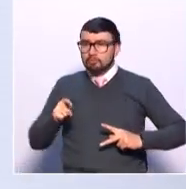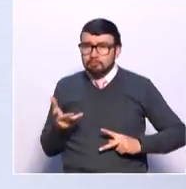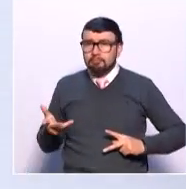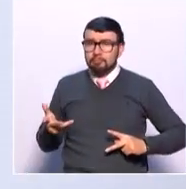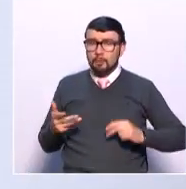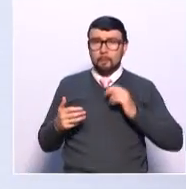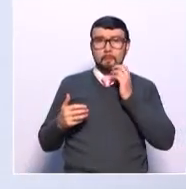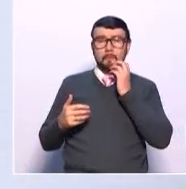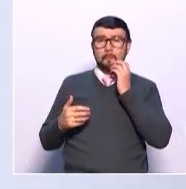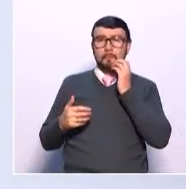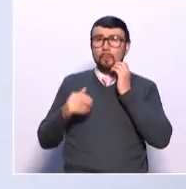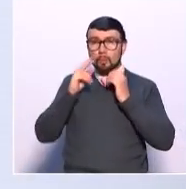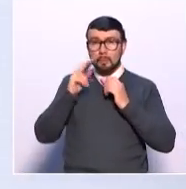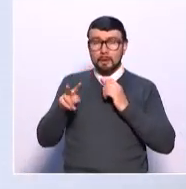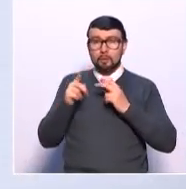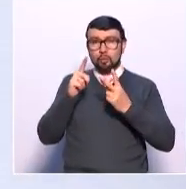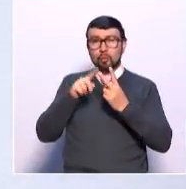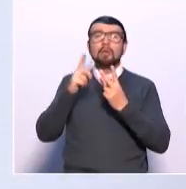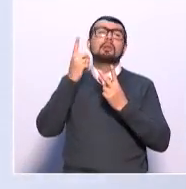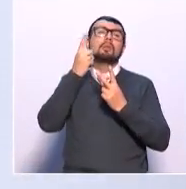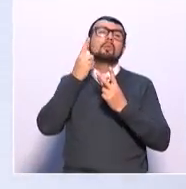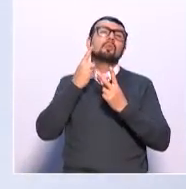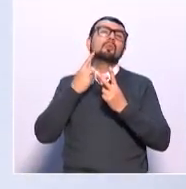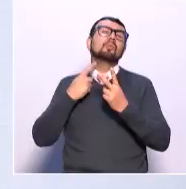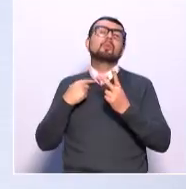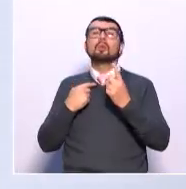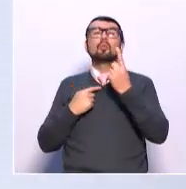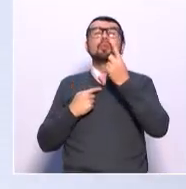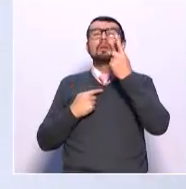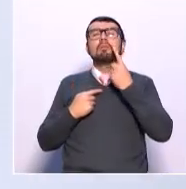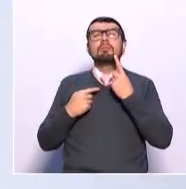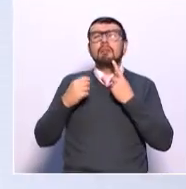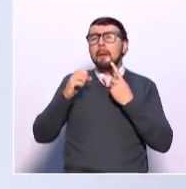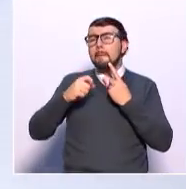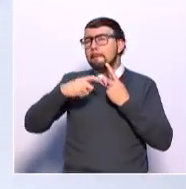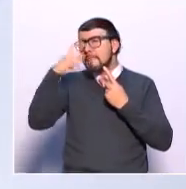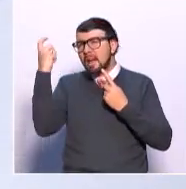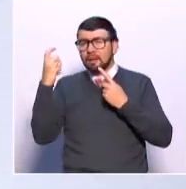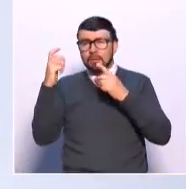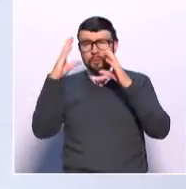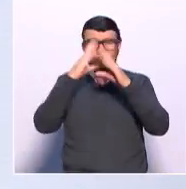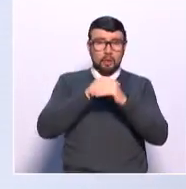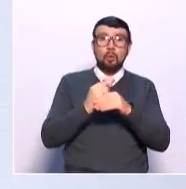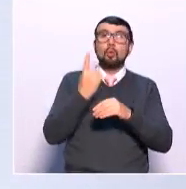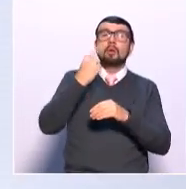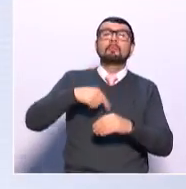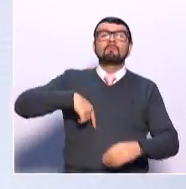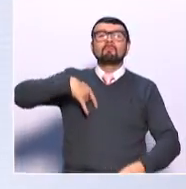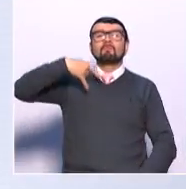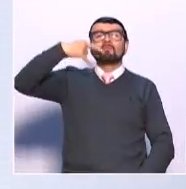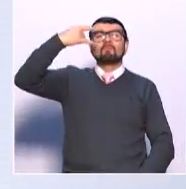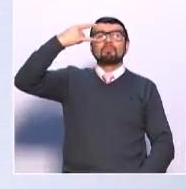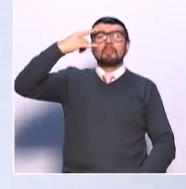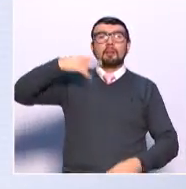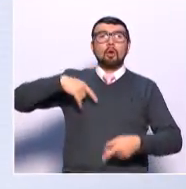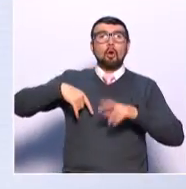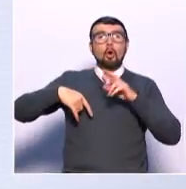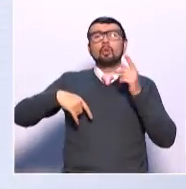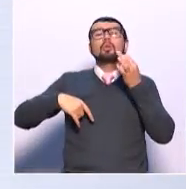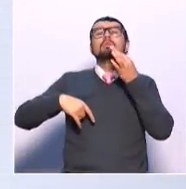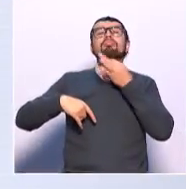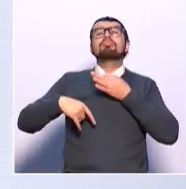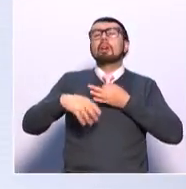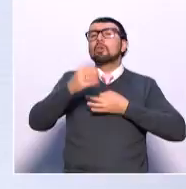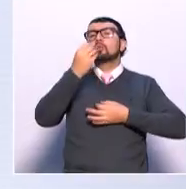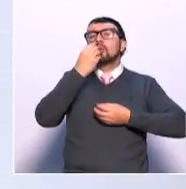ustedes ven aquí dos tubitos uno más oscurito y uno más clarito por uno pasa al aire y por el otro pasa la comida que es el